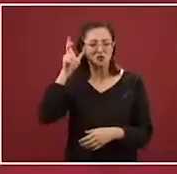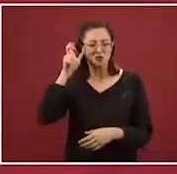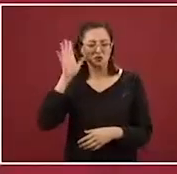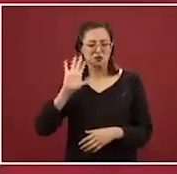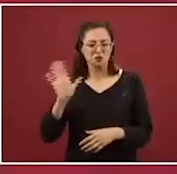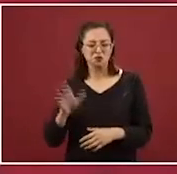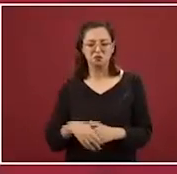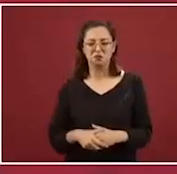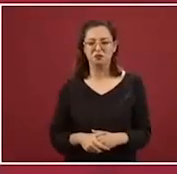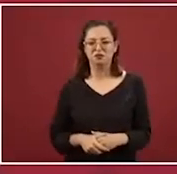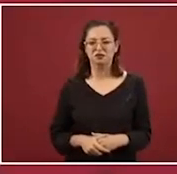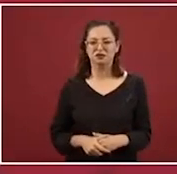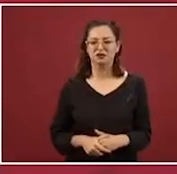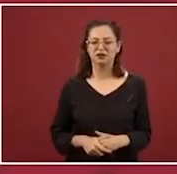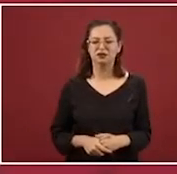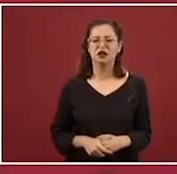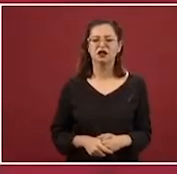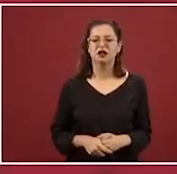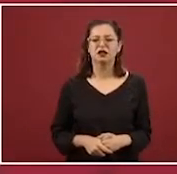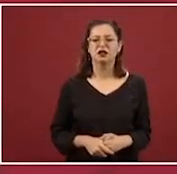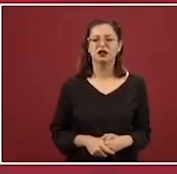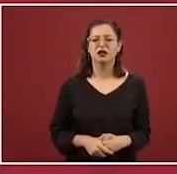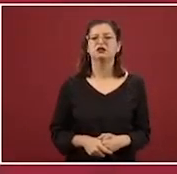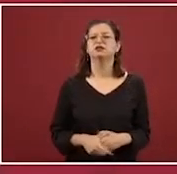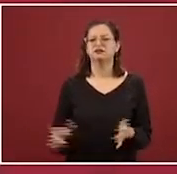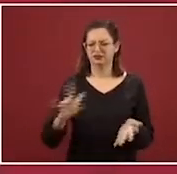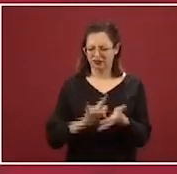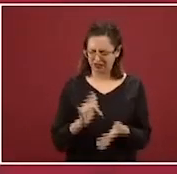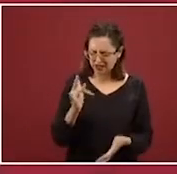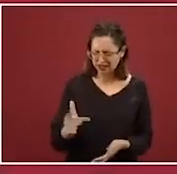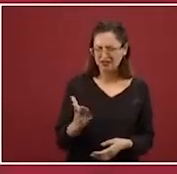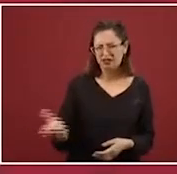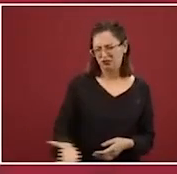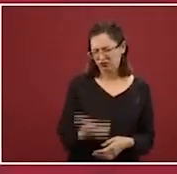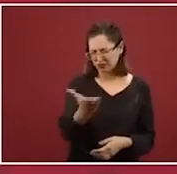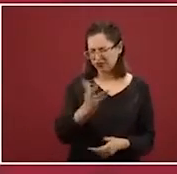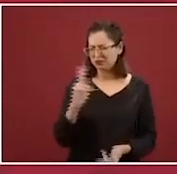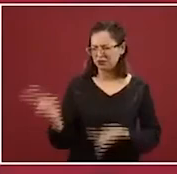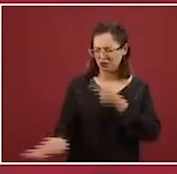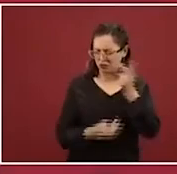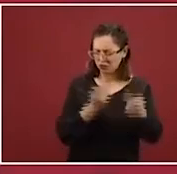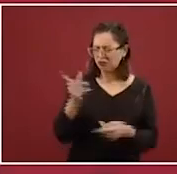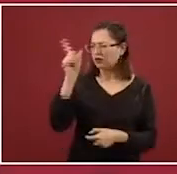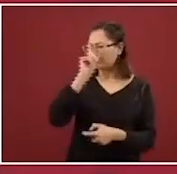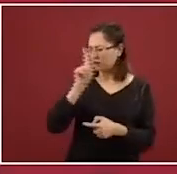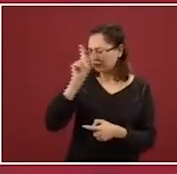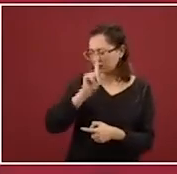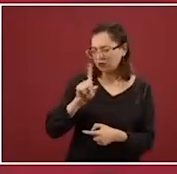Al contrario, gracias por su pregunta y sus observaciones. Este es un trabajo que hacemos en conjunto,